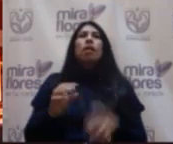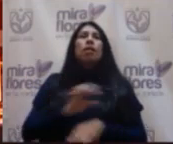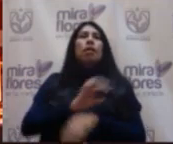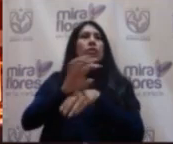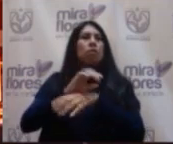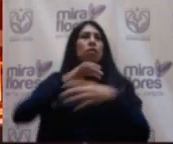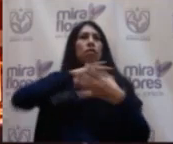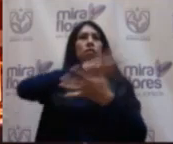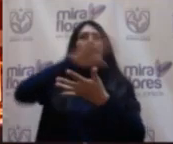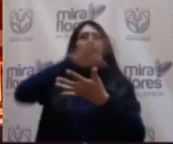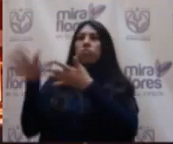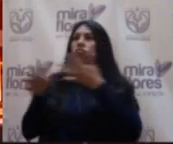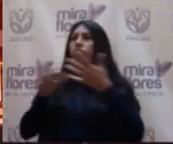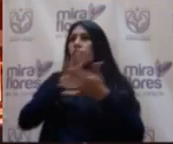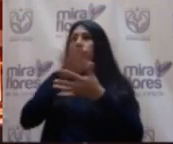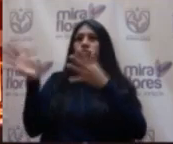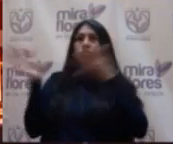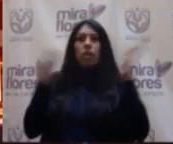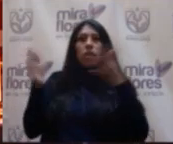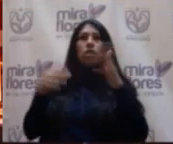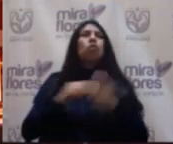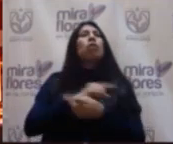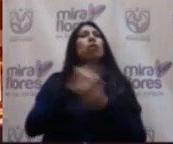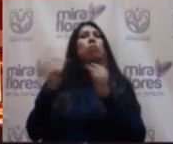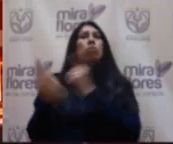aumento muy intenso,